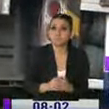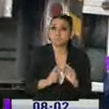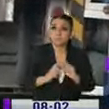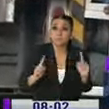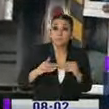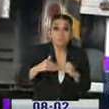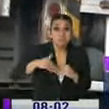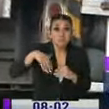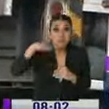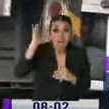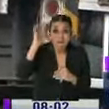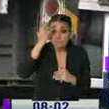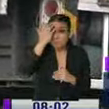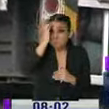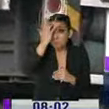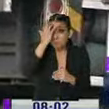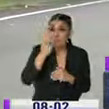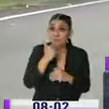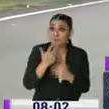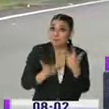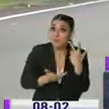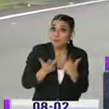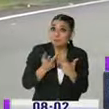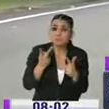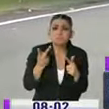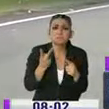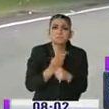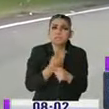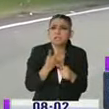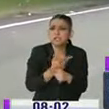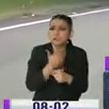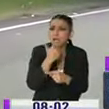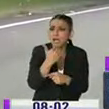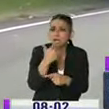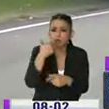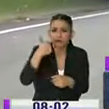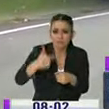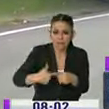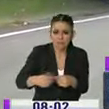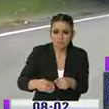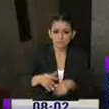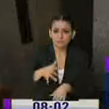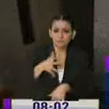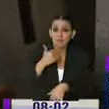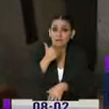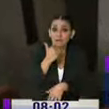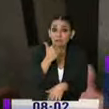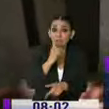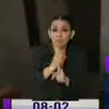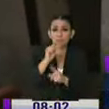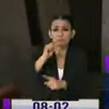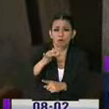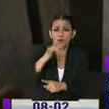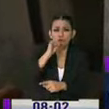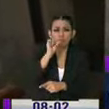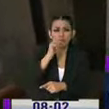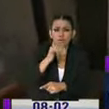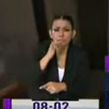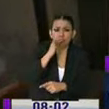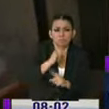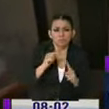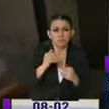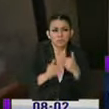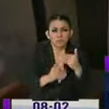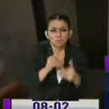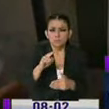a los testigos era que se generara otro incidente, producto de una posible fuga de gas. Sí, olía un poco a gas al principio, pero